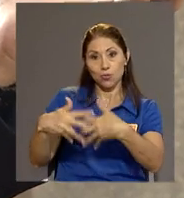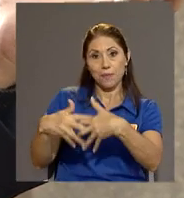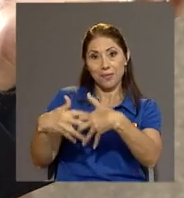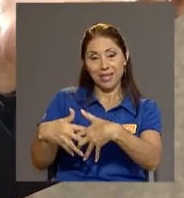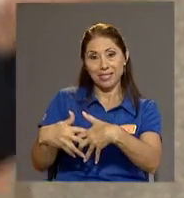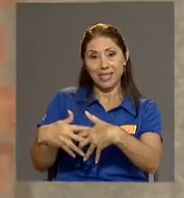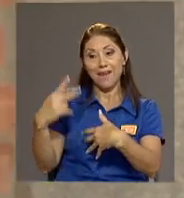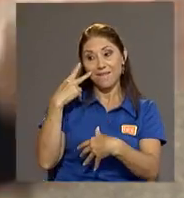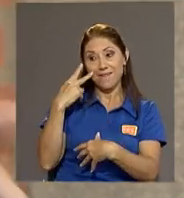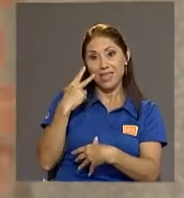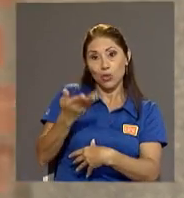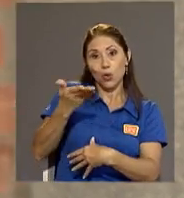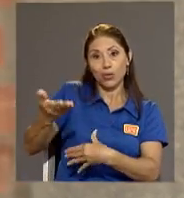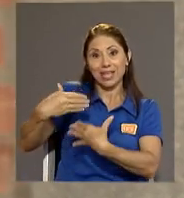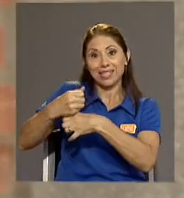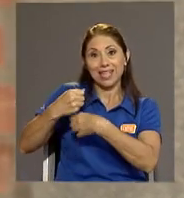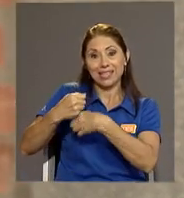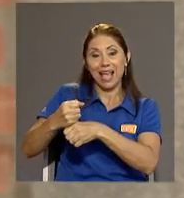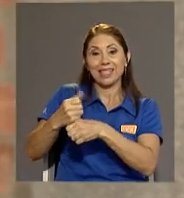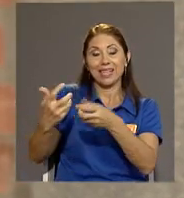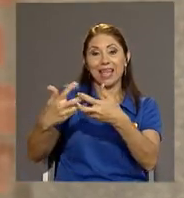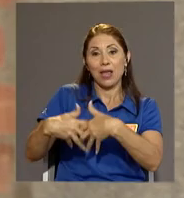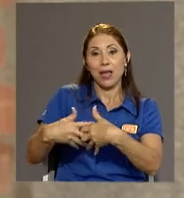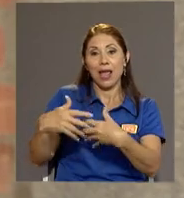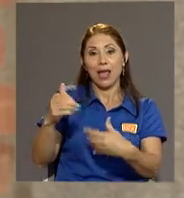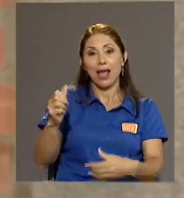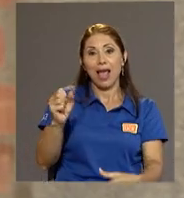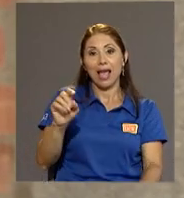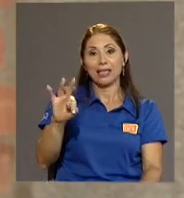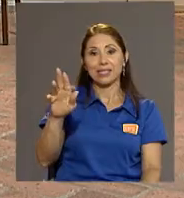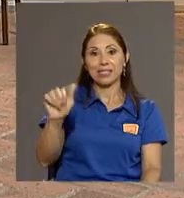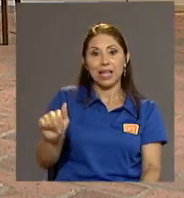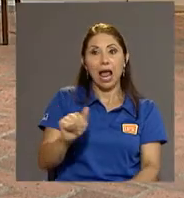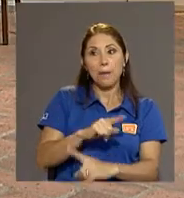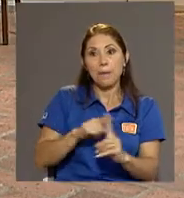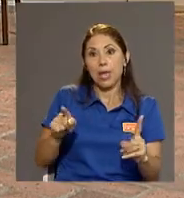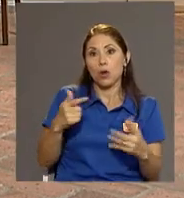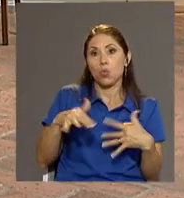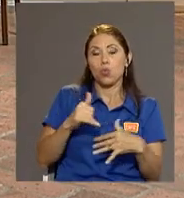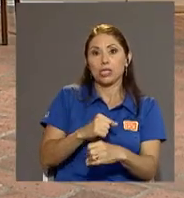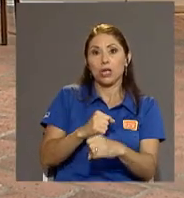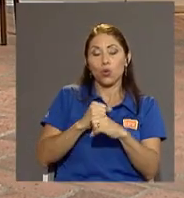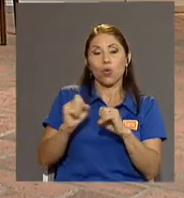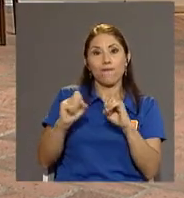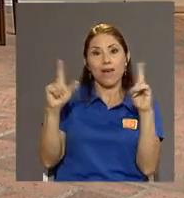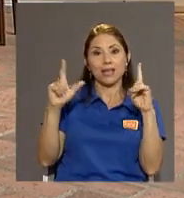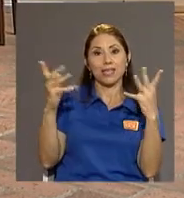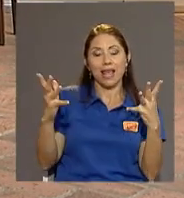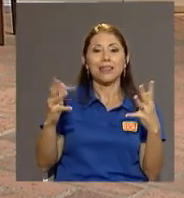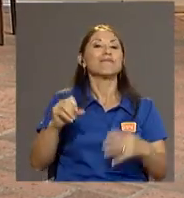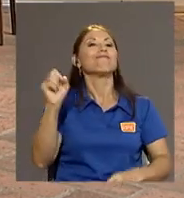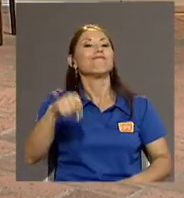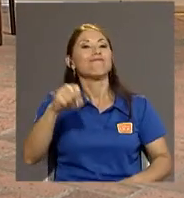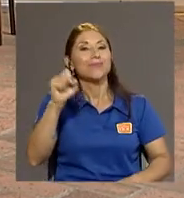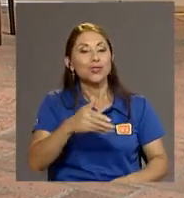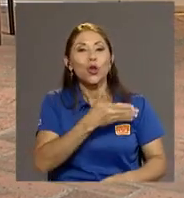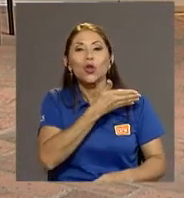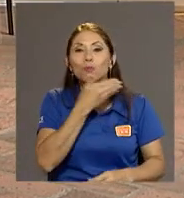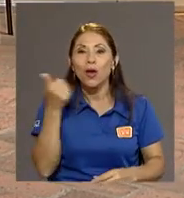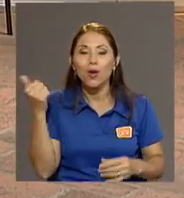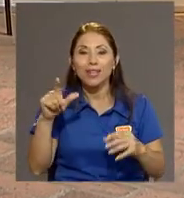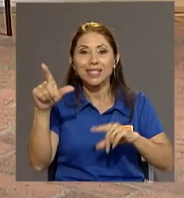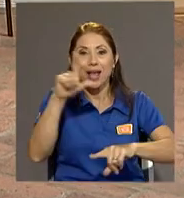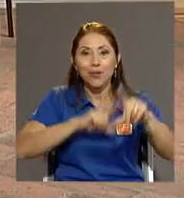en Astra se hacen. Yo que voy a saber qué son, pero estoy seguro que debe ser fascinante. Sí, claro. Son los mejores laboratorios, la empresa son los